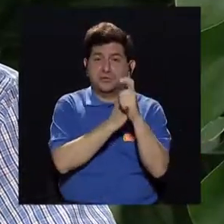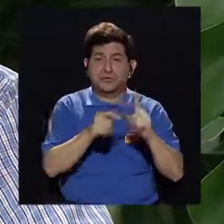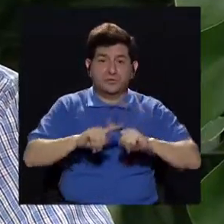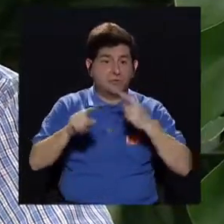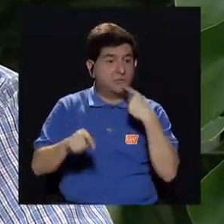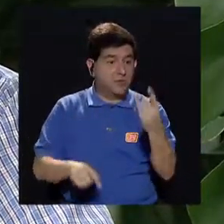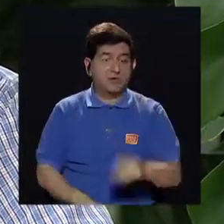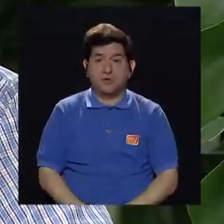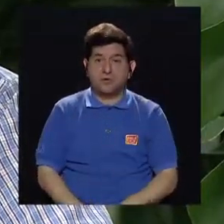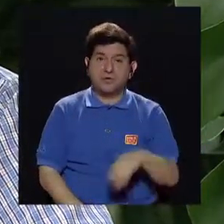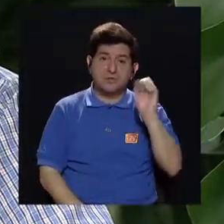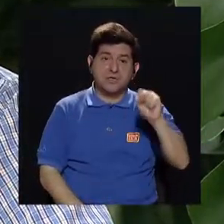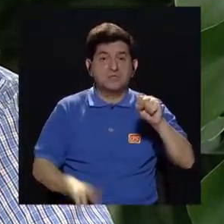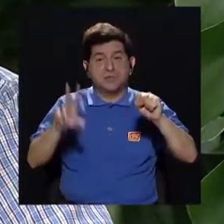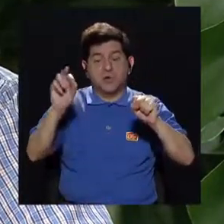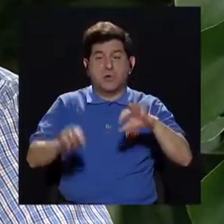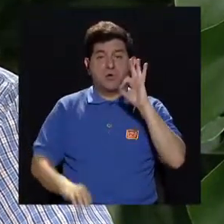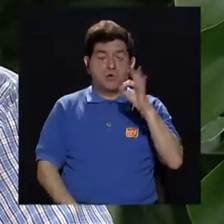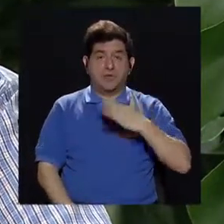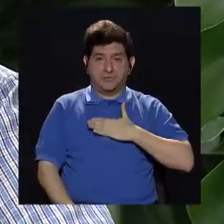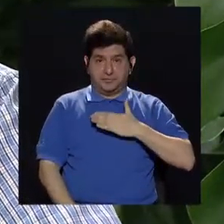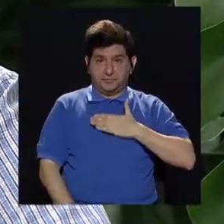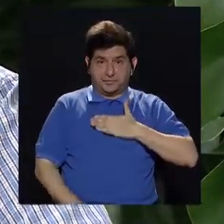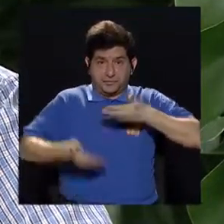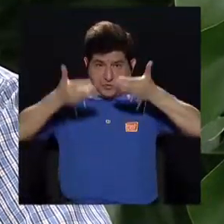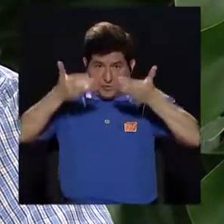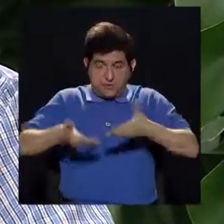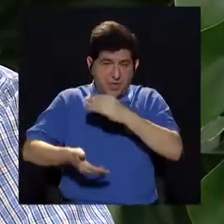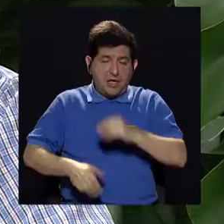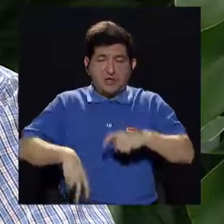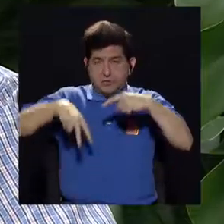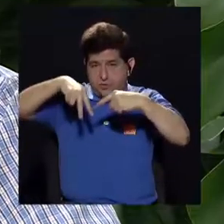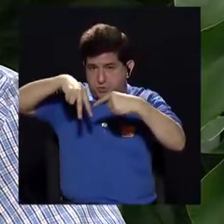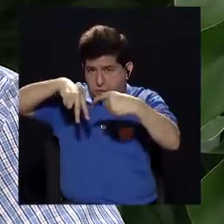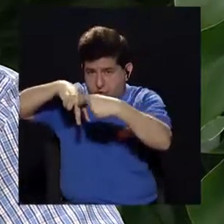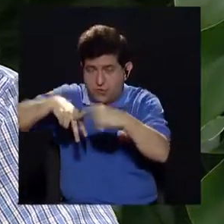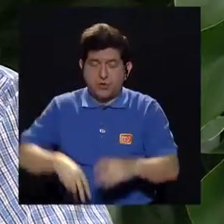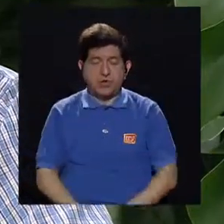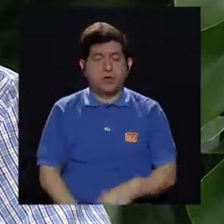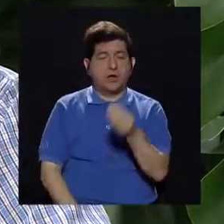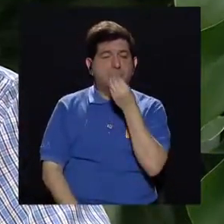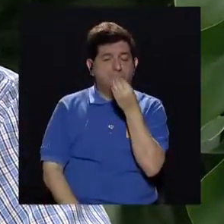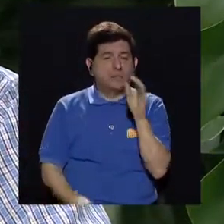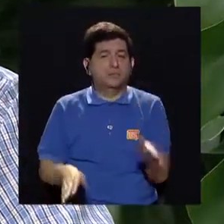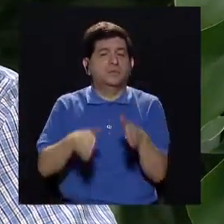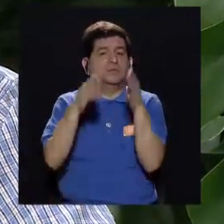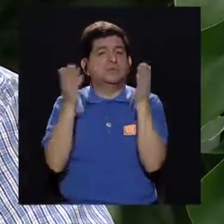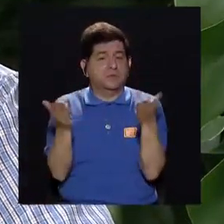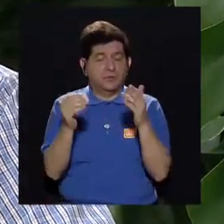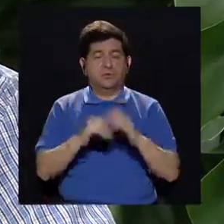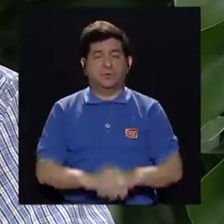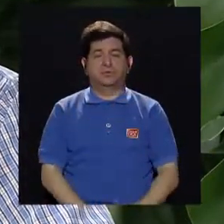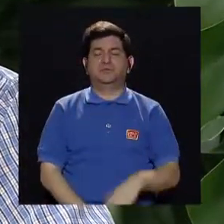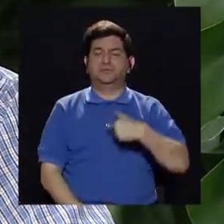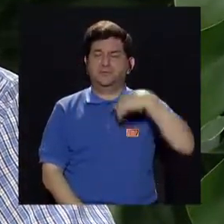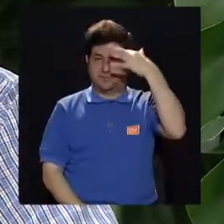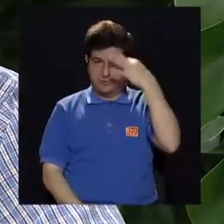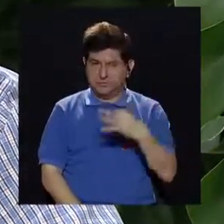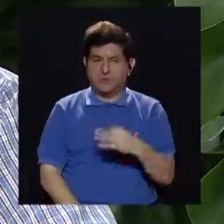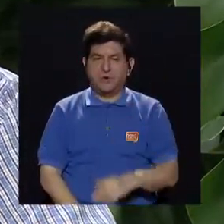tantos kilómetros no sé si será bueno o no para mis rodillas o para mi peso, cómo está su estado nutricional, etcétera. Ahora,